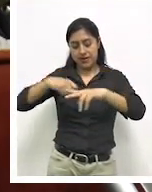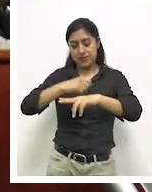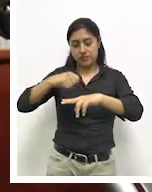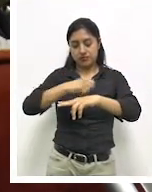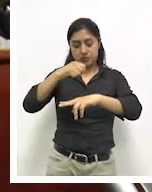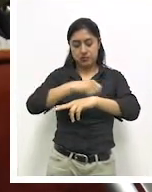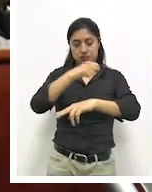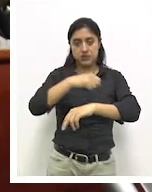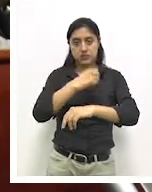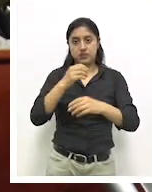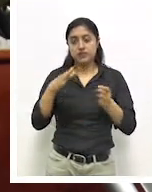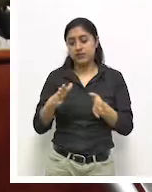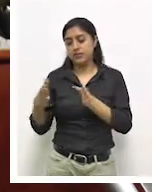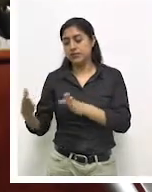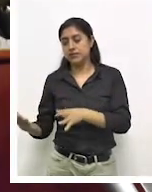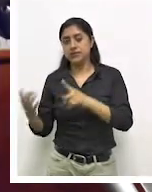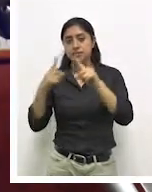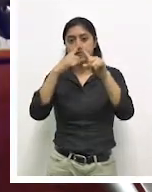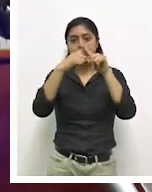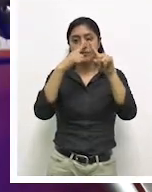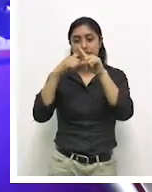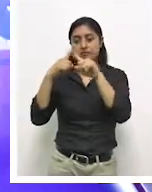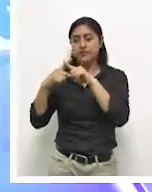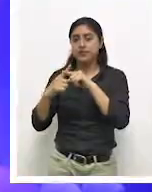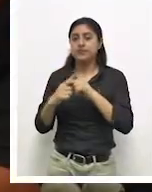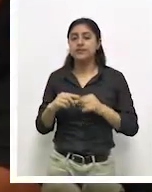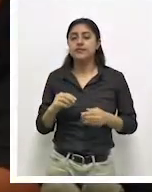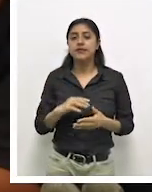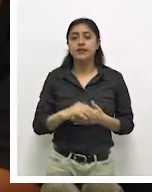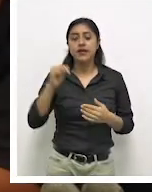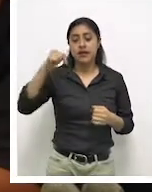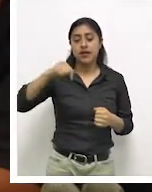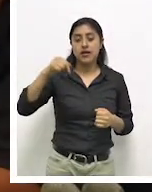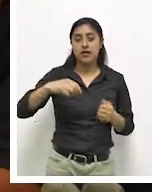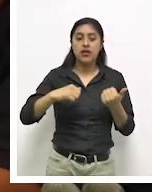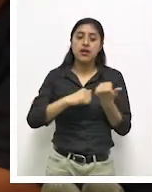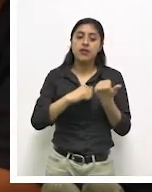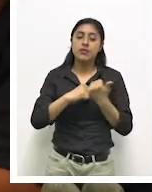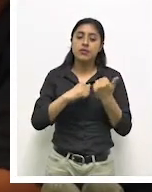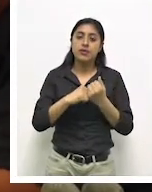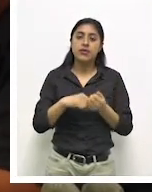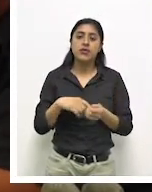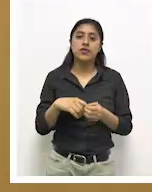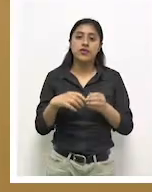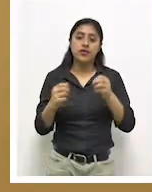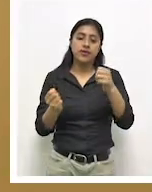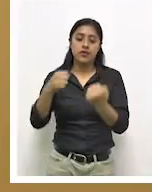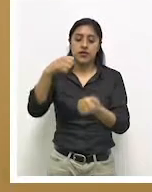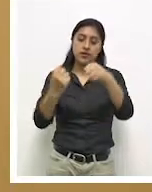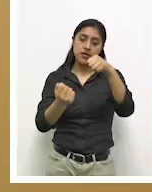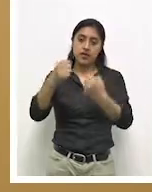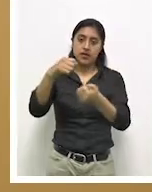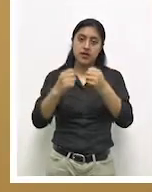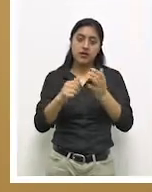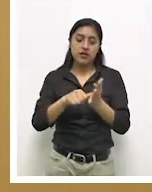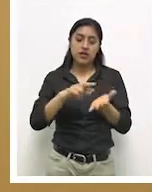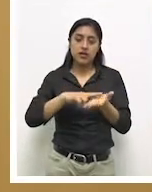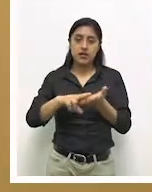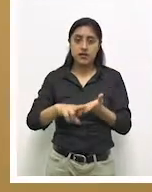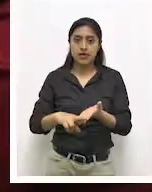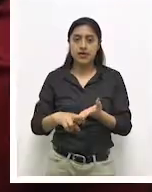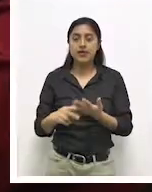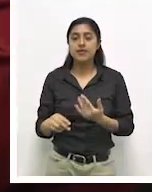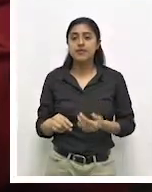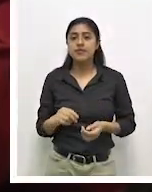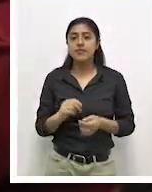Entonces le digo, y si me hubiera muerto, me hubieran enterrado como XX, ¿no? Ahora, con el apoyo de los servicios móviles que brinda el Registro Nacional de